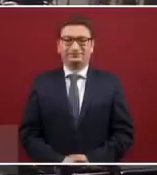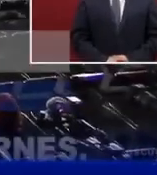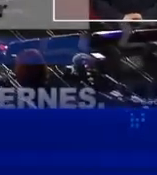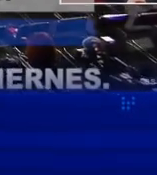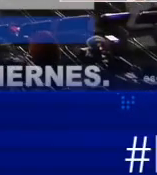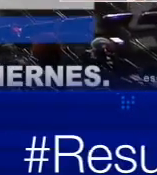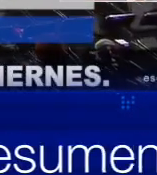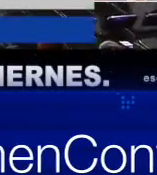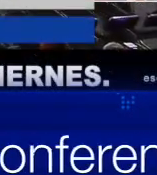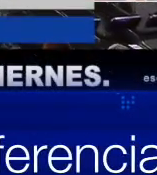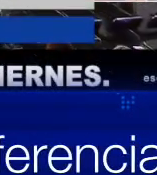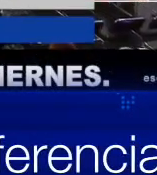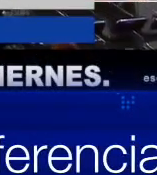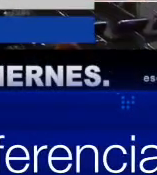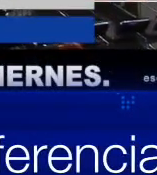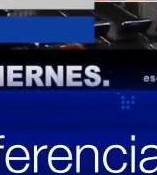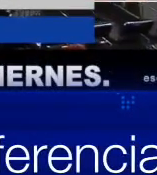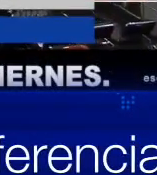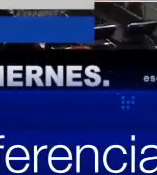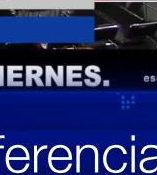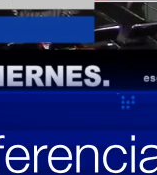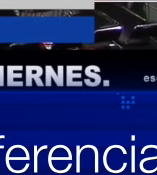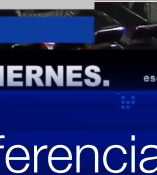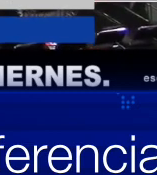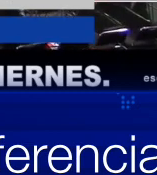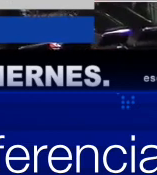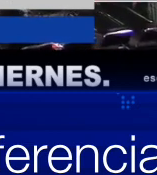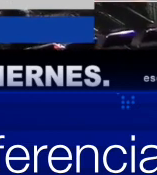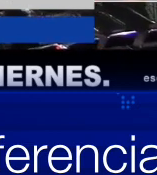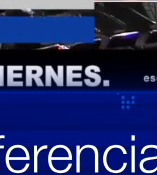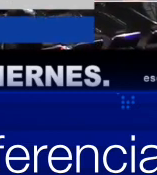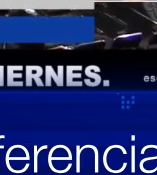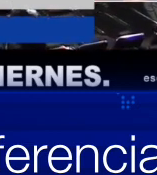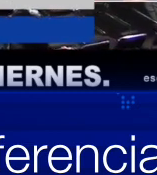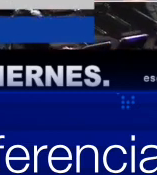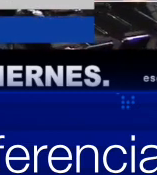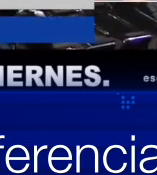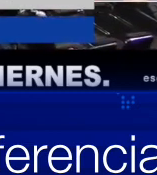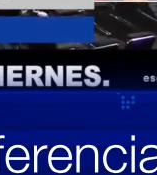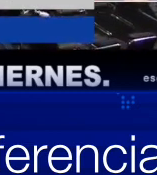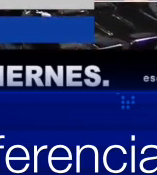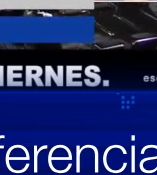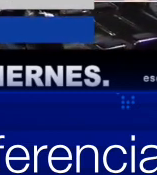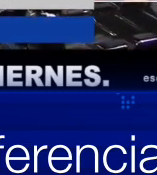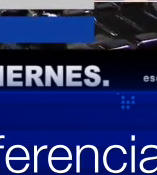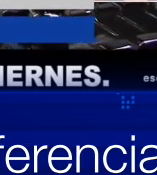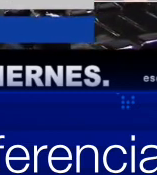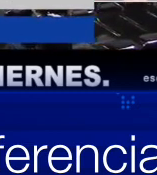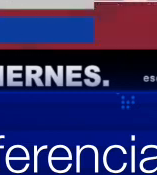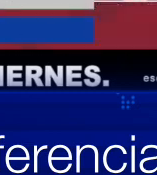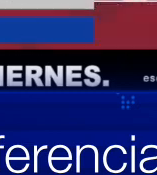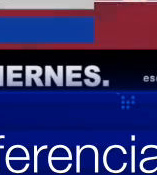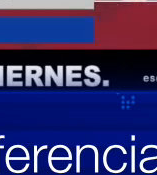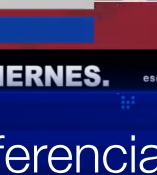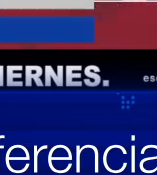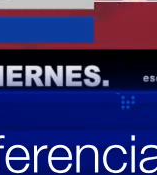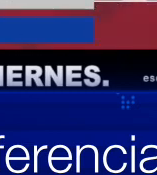El día de hoy informar que se mantienen las